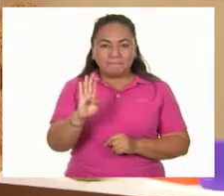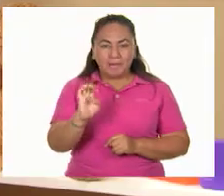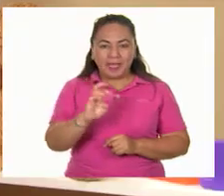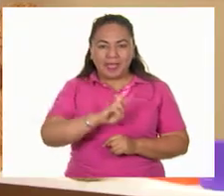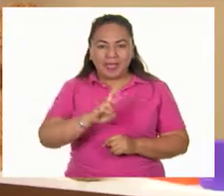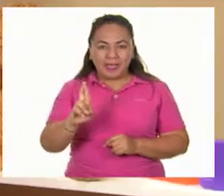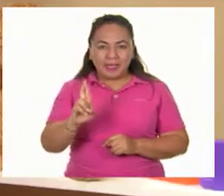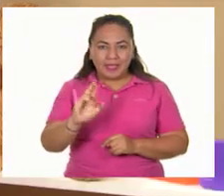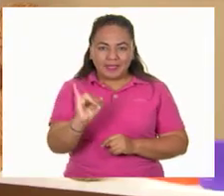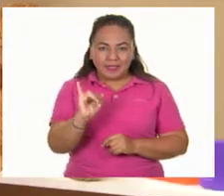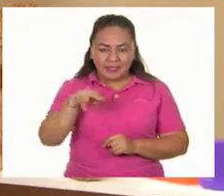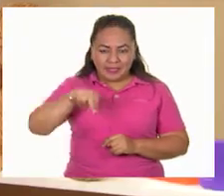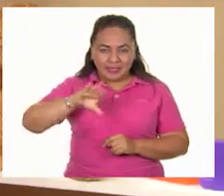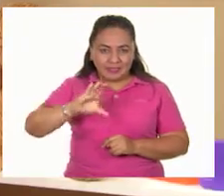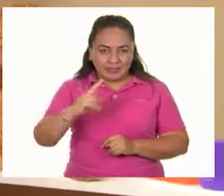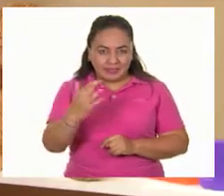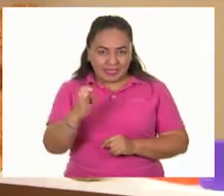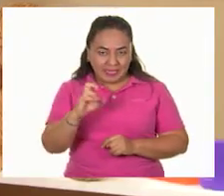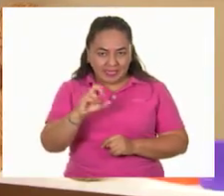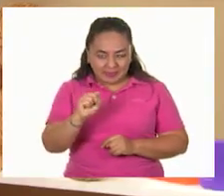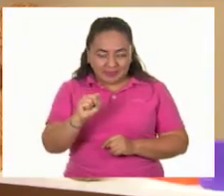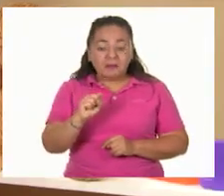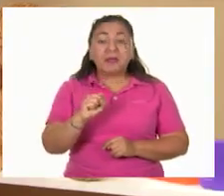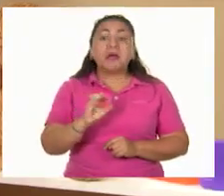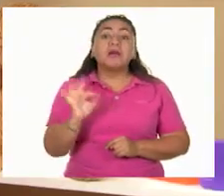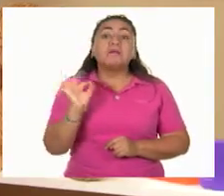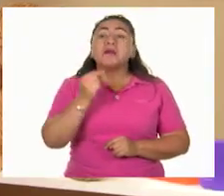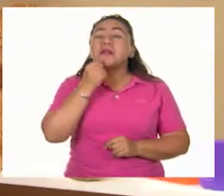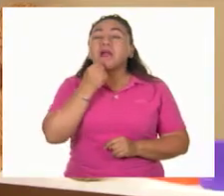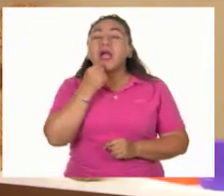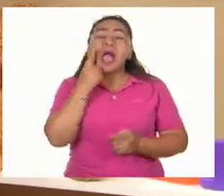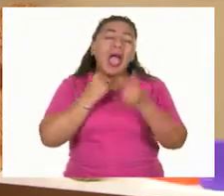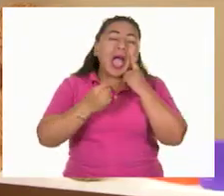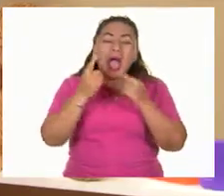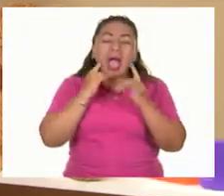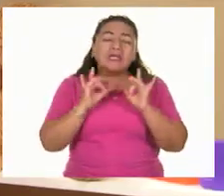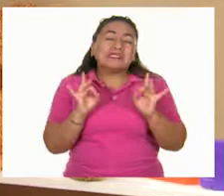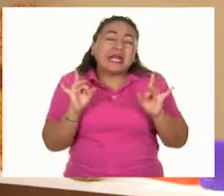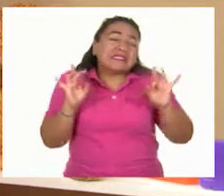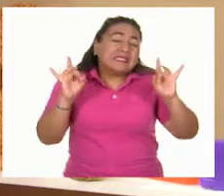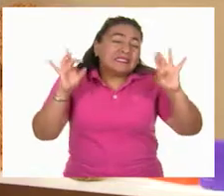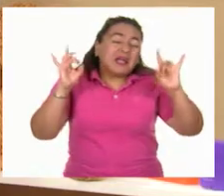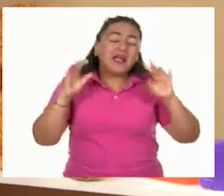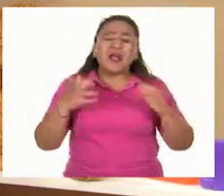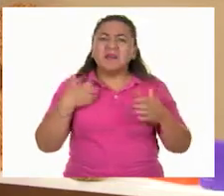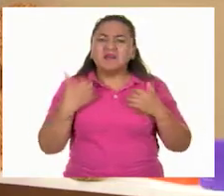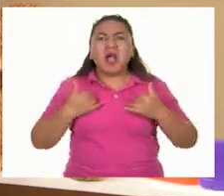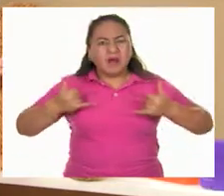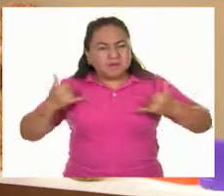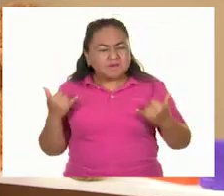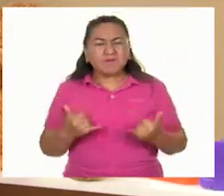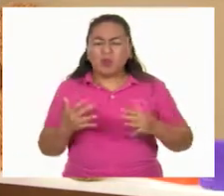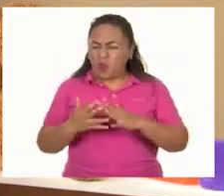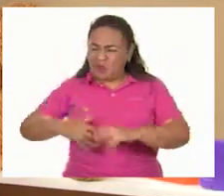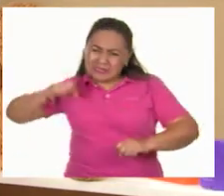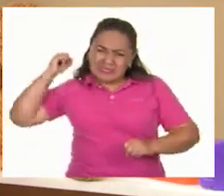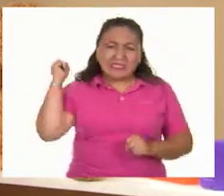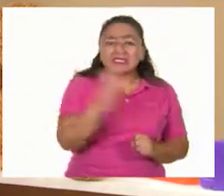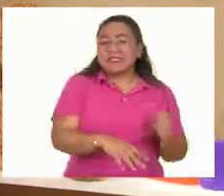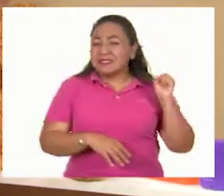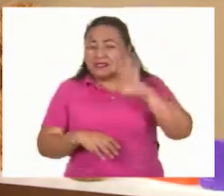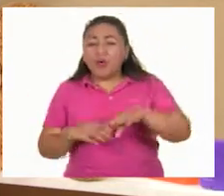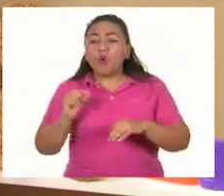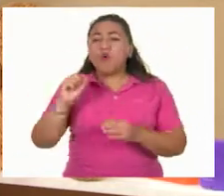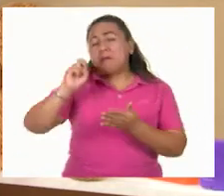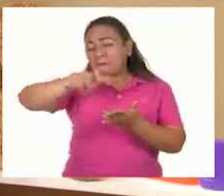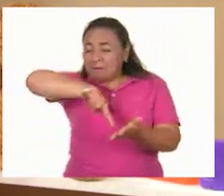Ya sea que la niña o el niño llore, grite, esté poco tolerante, sea desafiante, aviente cosas o se